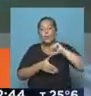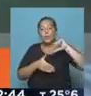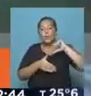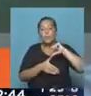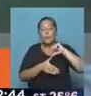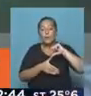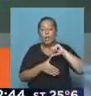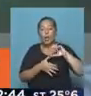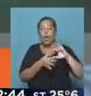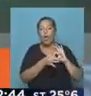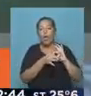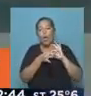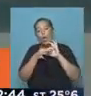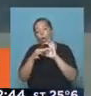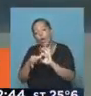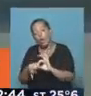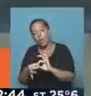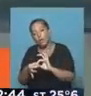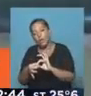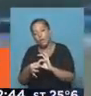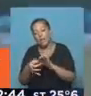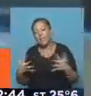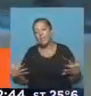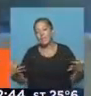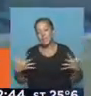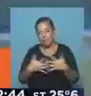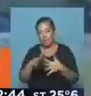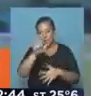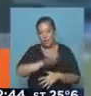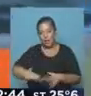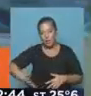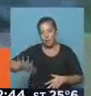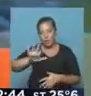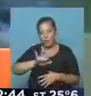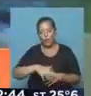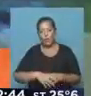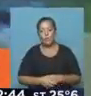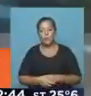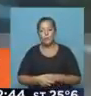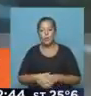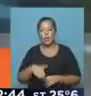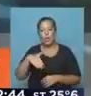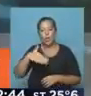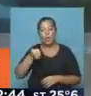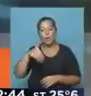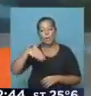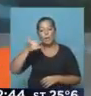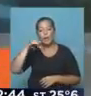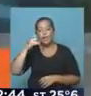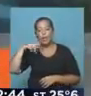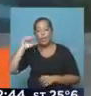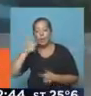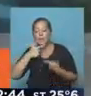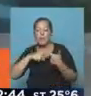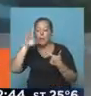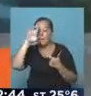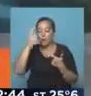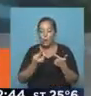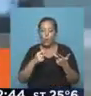interconectada la iniciativa integración regional esta cosa de unir el Amazonas Perú la la gran